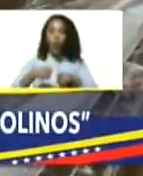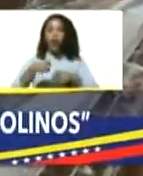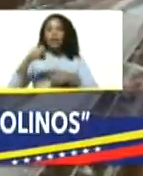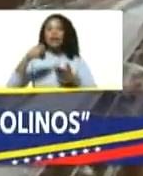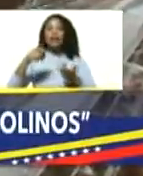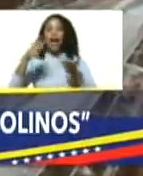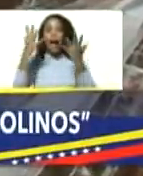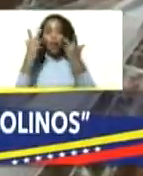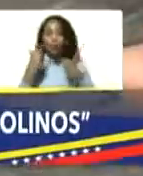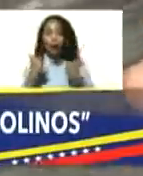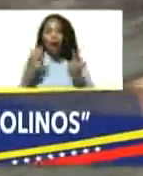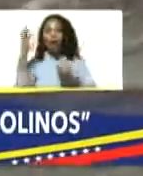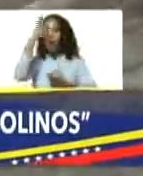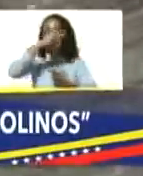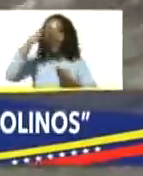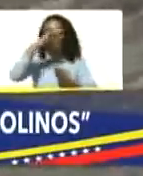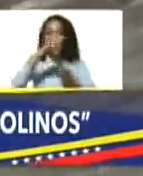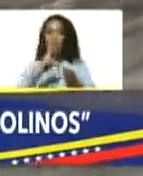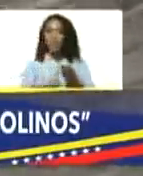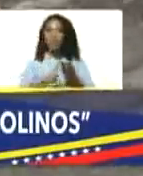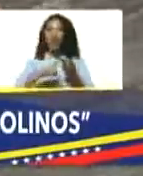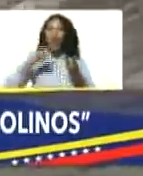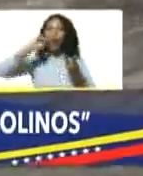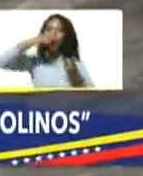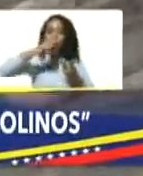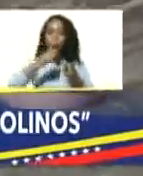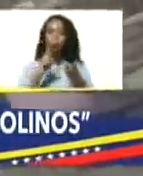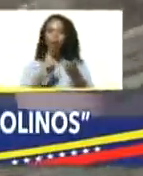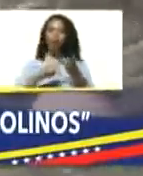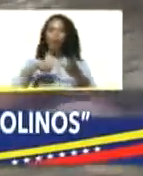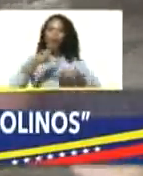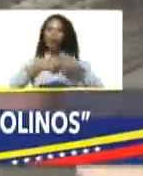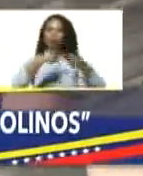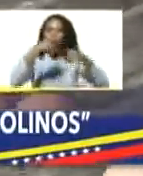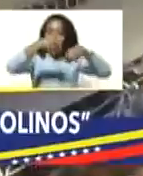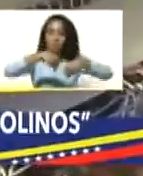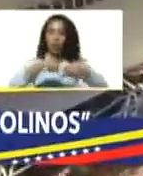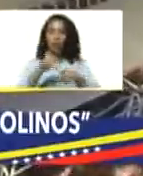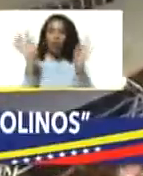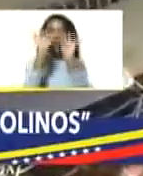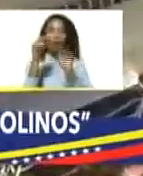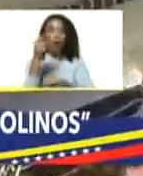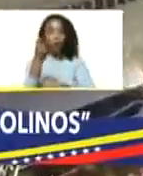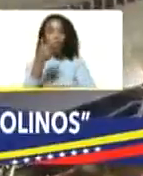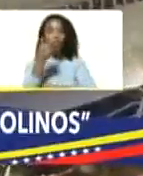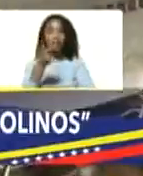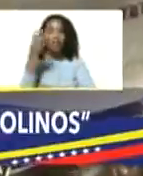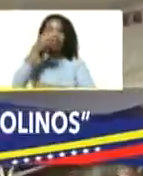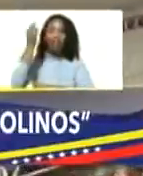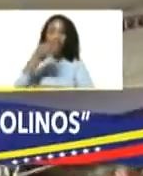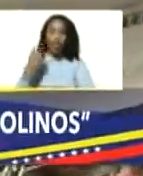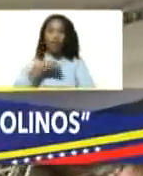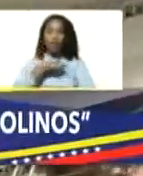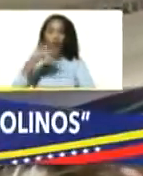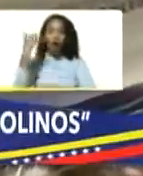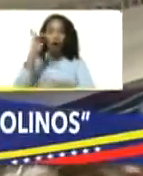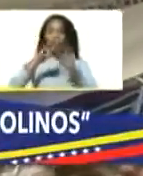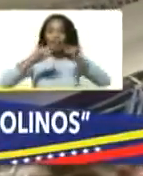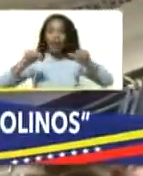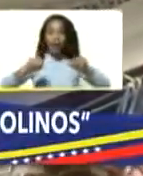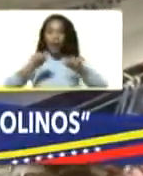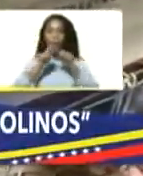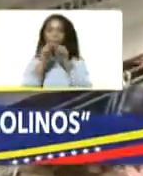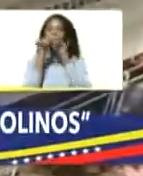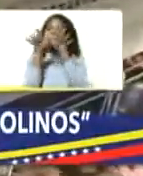producimos cerdo producimos pollo este y de manera así como usted dice verdaderamente tenemos una tierra bendecida